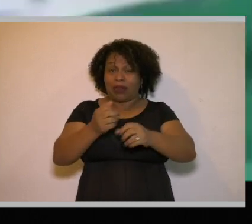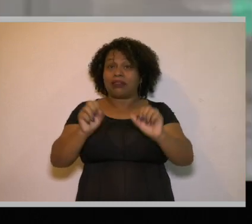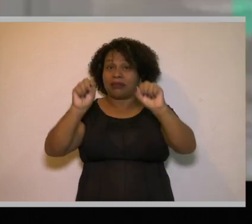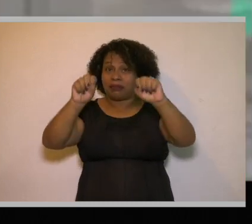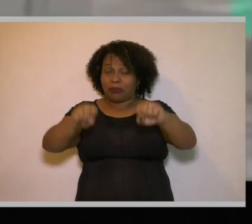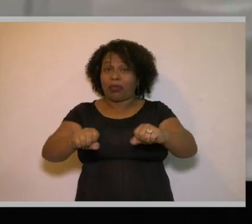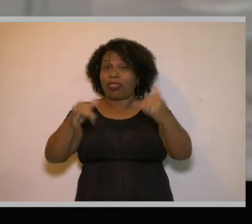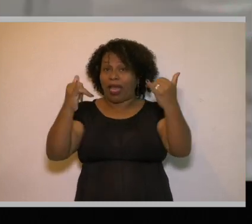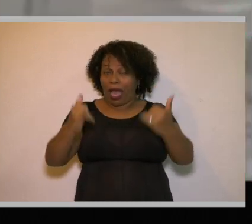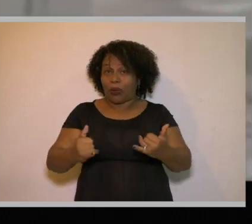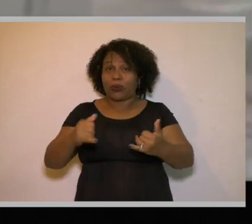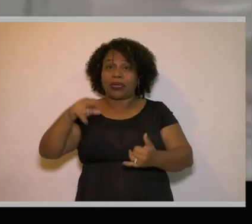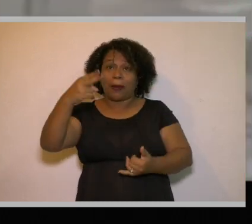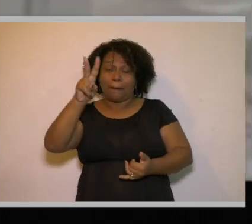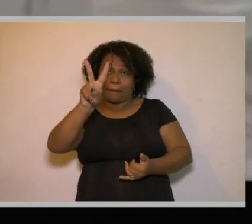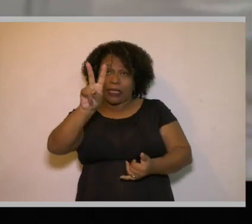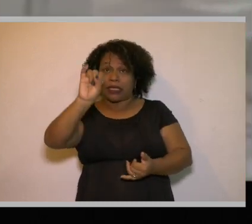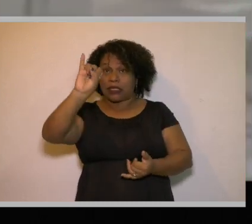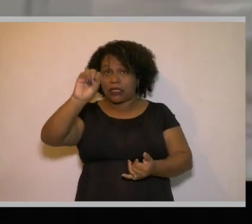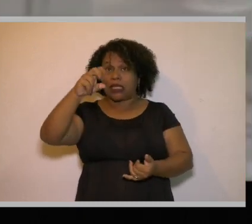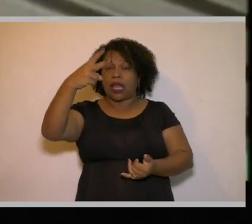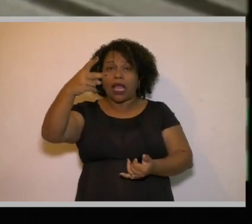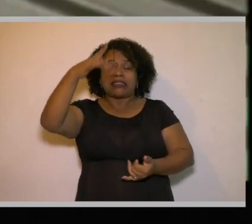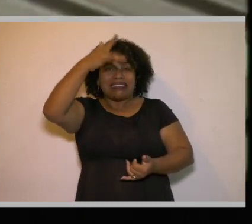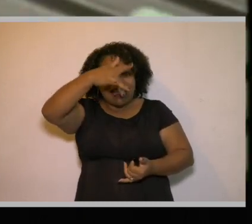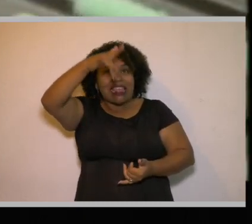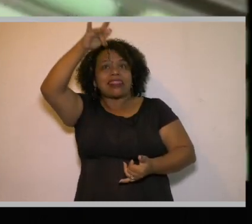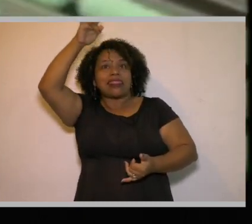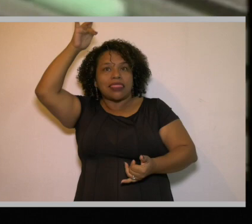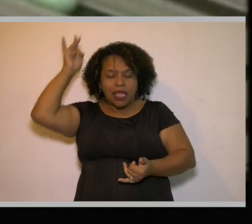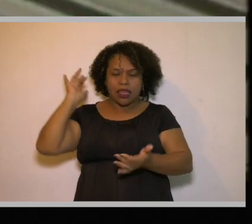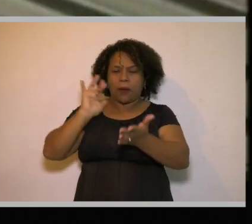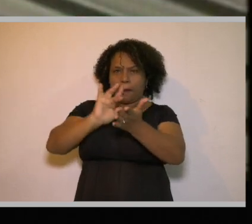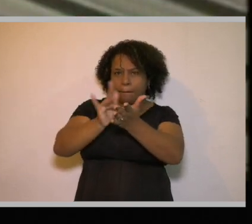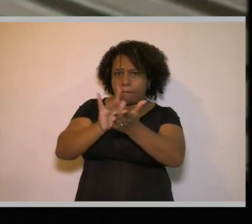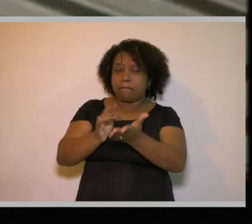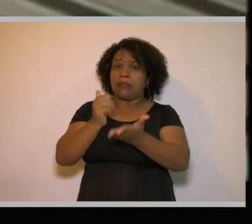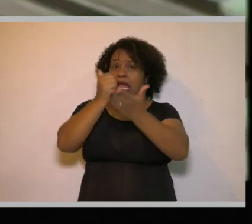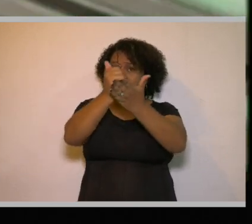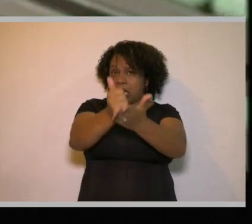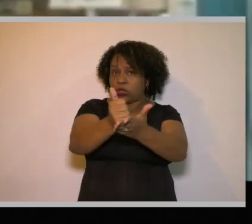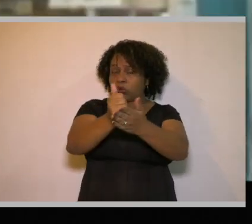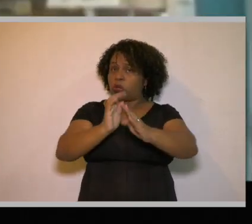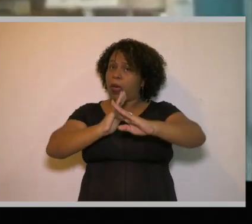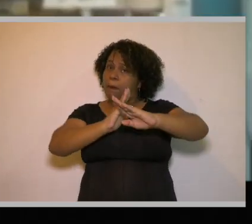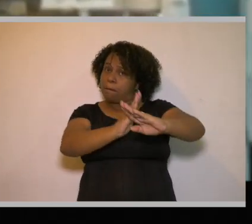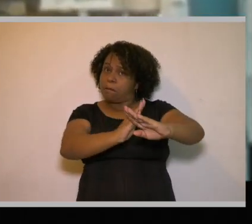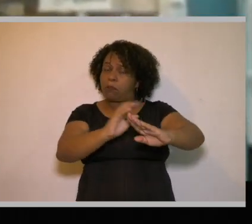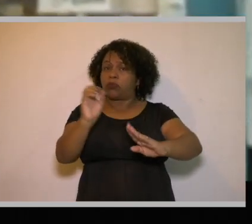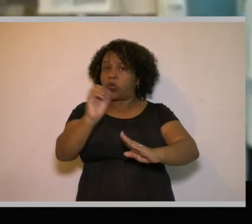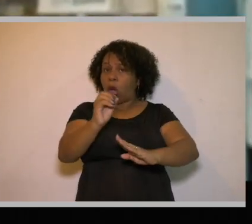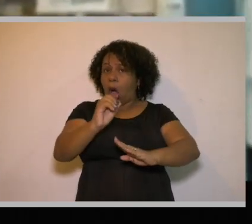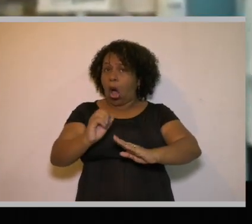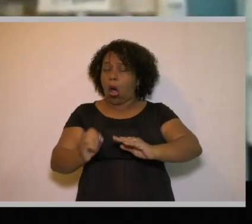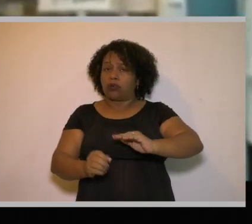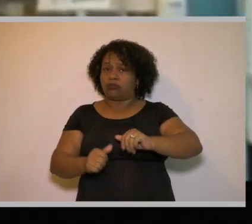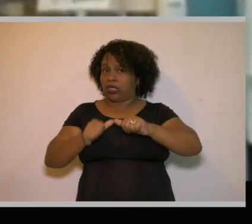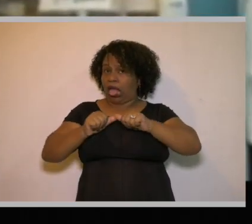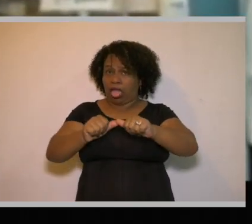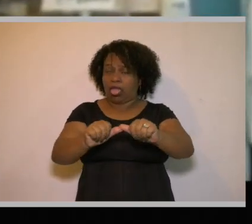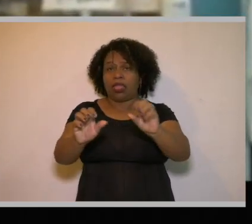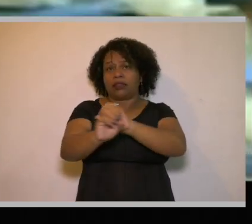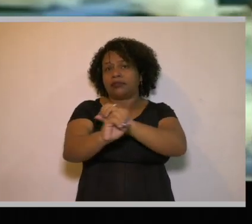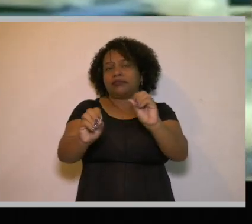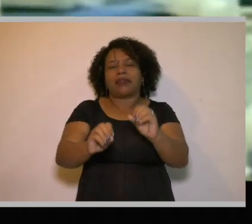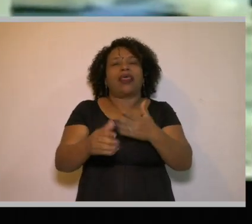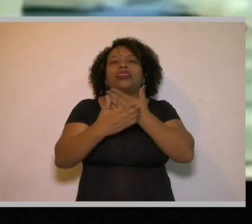prevenir nuevas infecciones del VIH. Los preservativos son muy costosos, mientras la escasez del tratamiento antirretroviral se mantiene, así como la de los